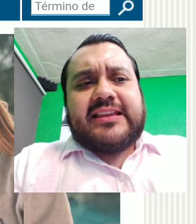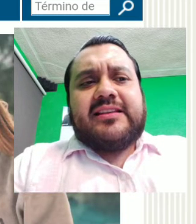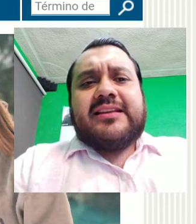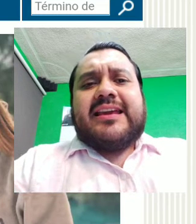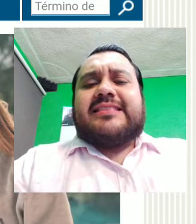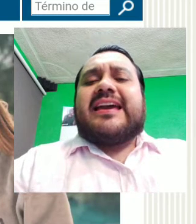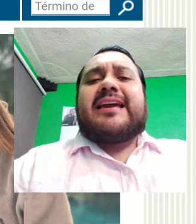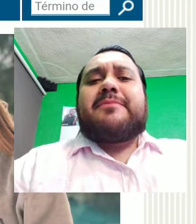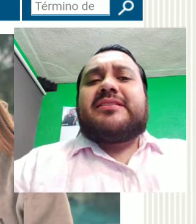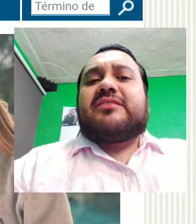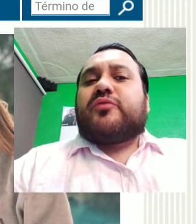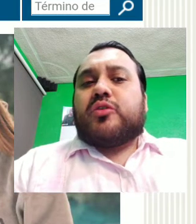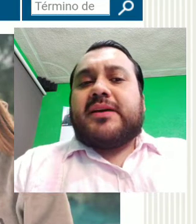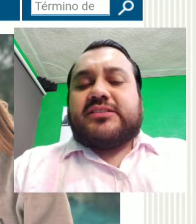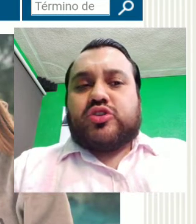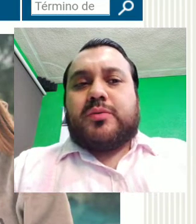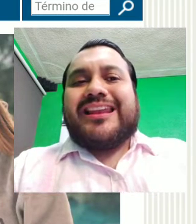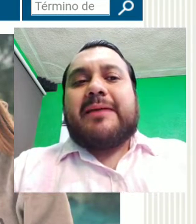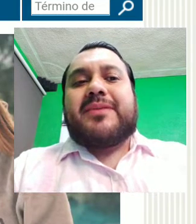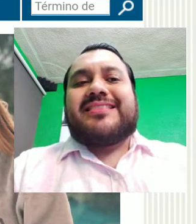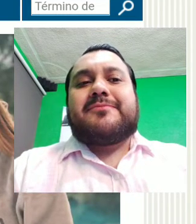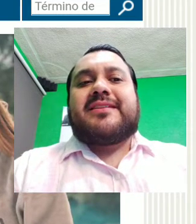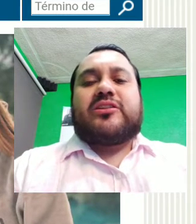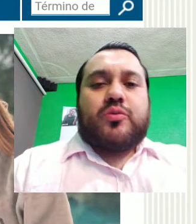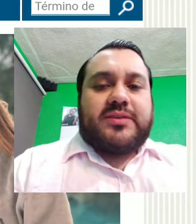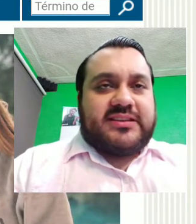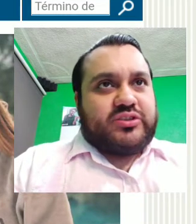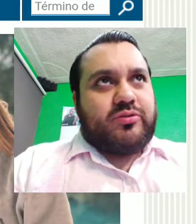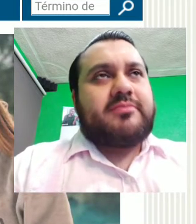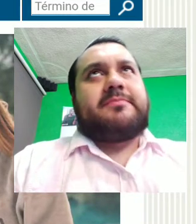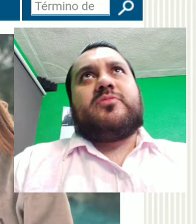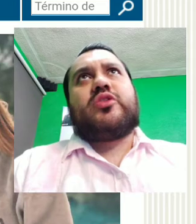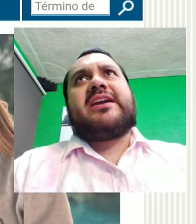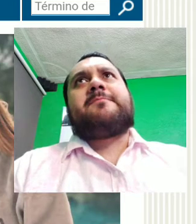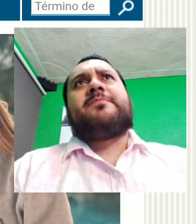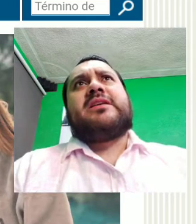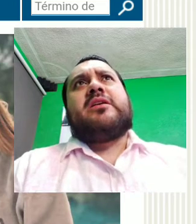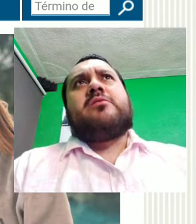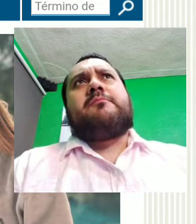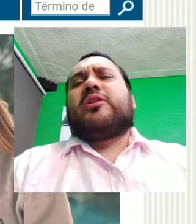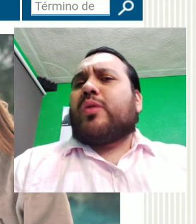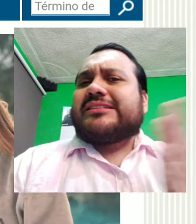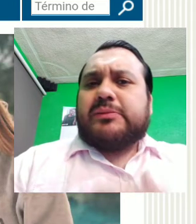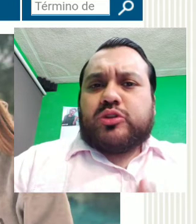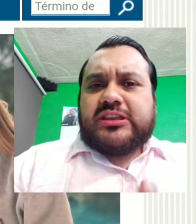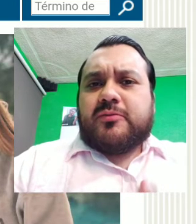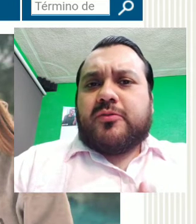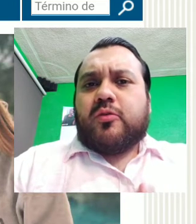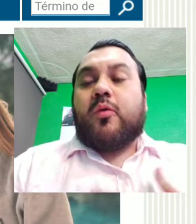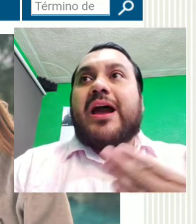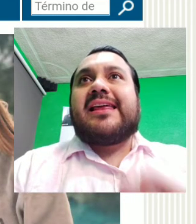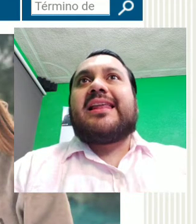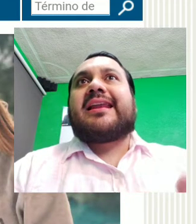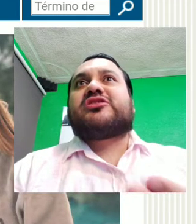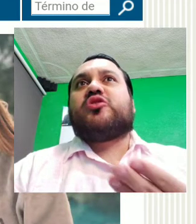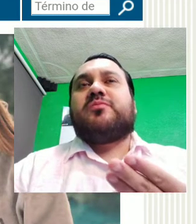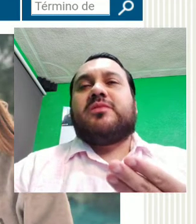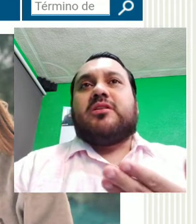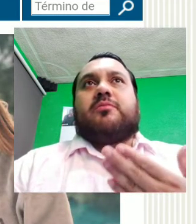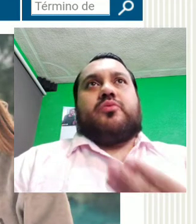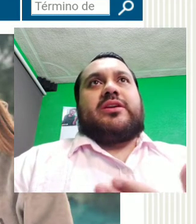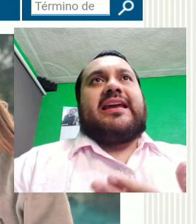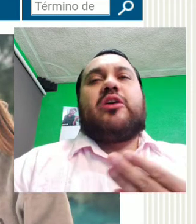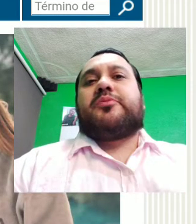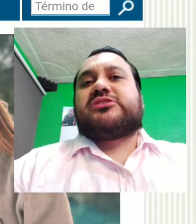lópez gatell diariamente informa sobre la pandemia del cobi 19 ok pero cuál es el motivo cuál es la razón